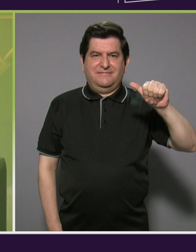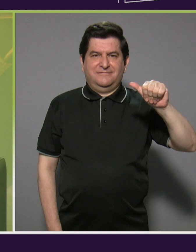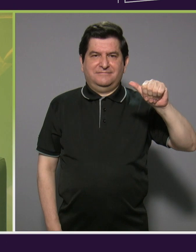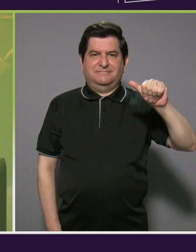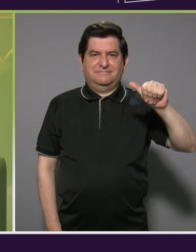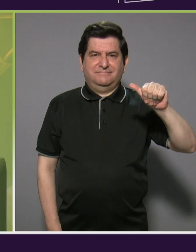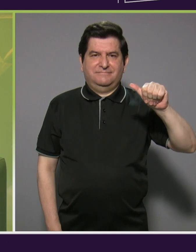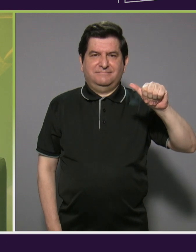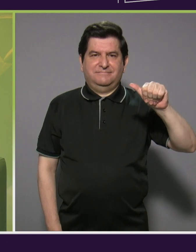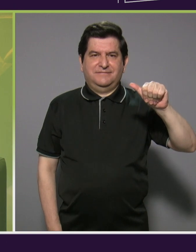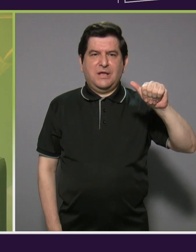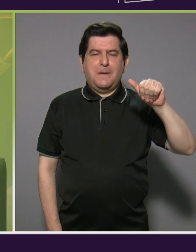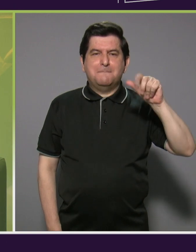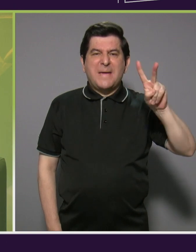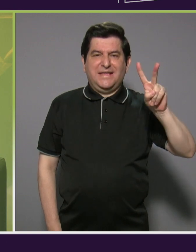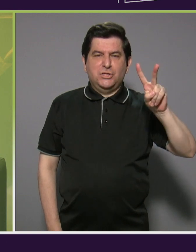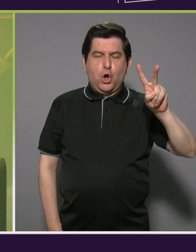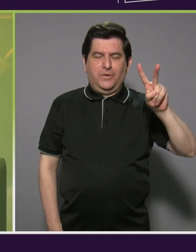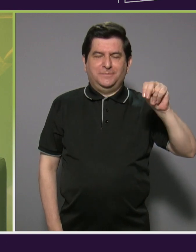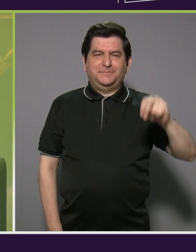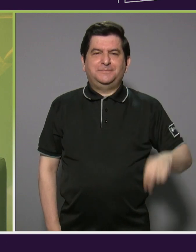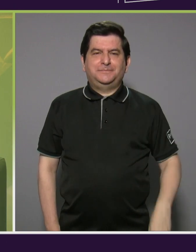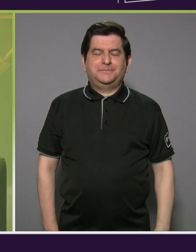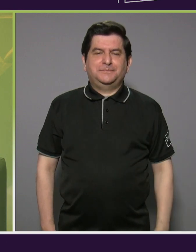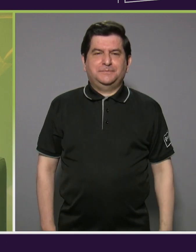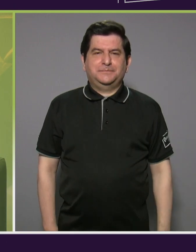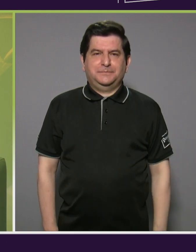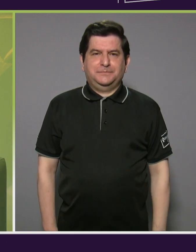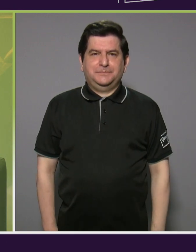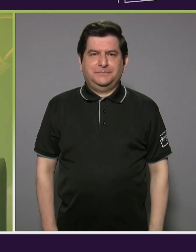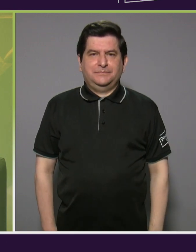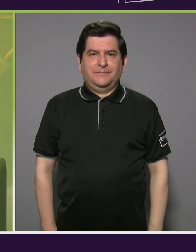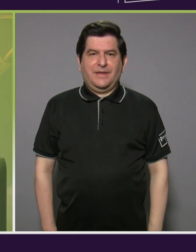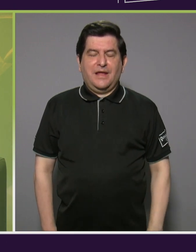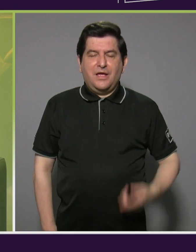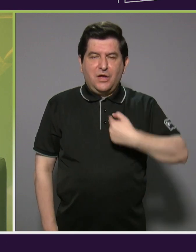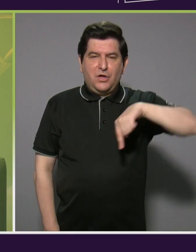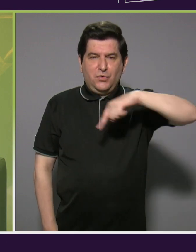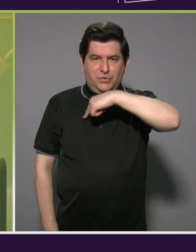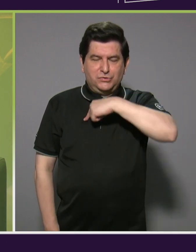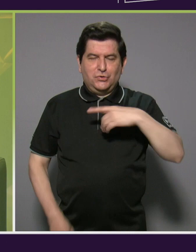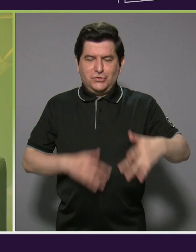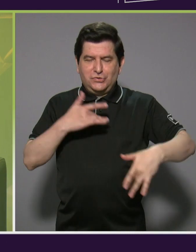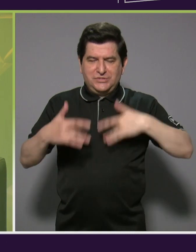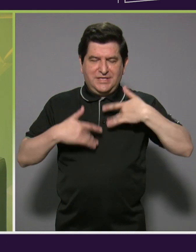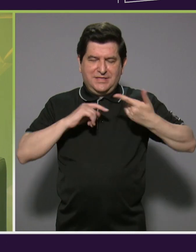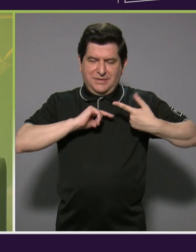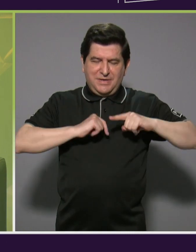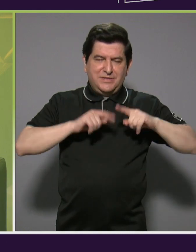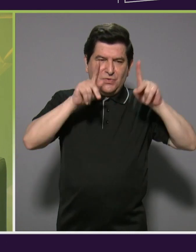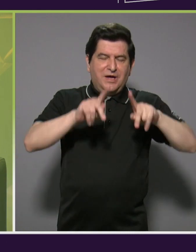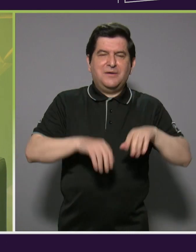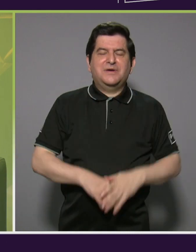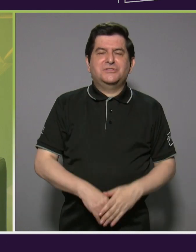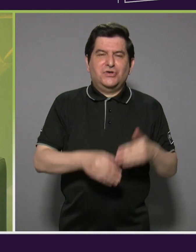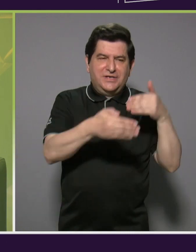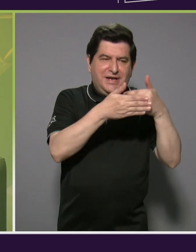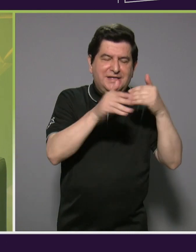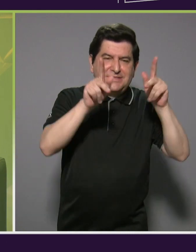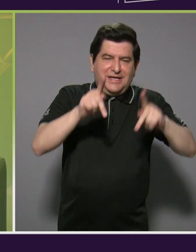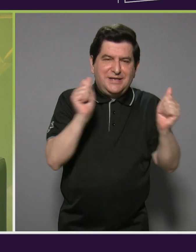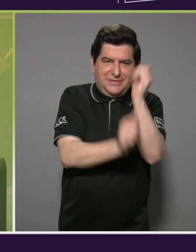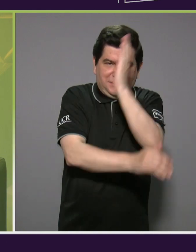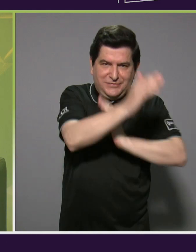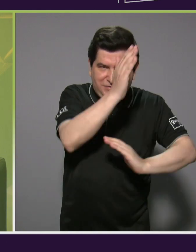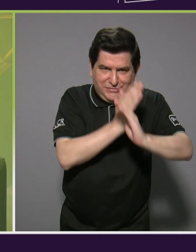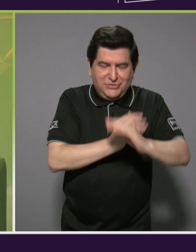Venegas Galeano y Víctor Manuel Espinosa Rojas. Nuestras condolencias a las personas allegadas a estas personas con discapacidad